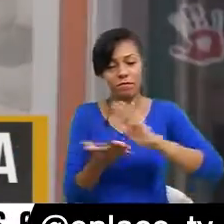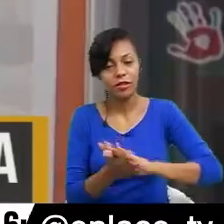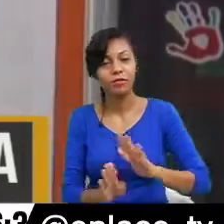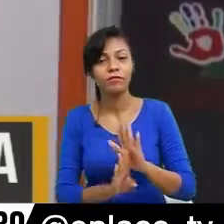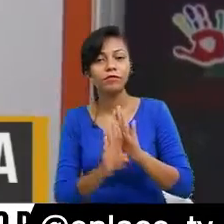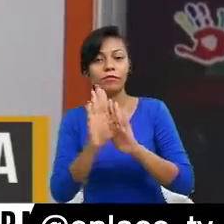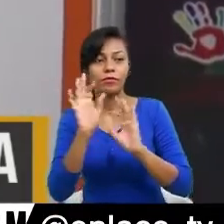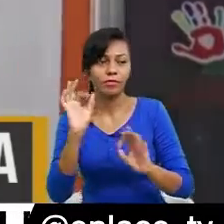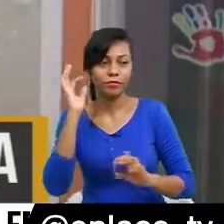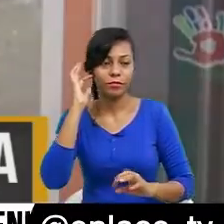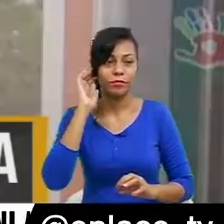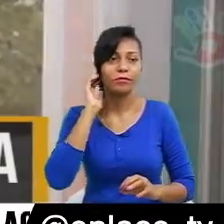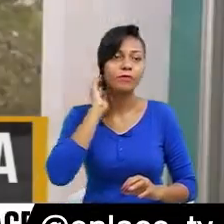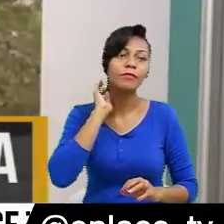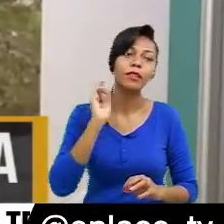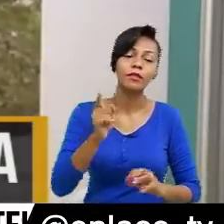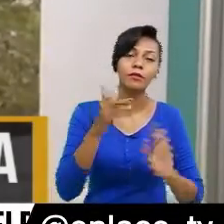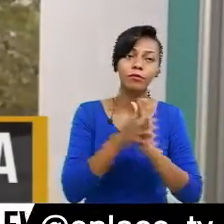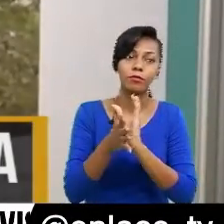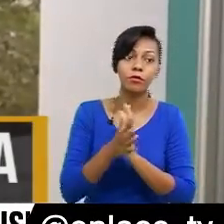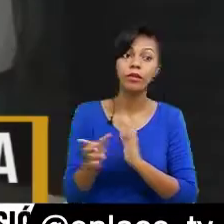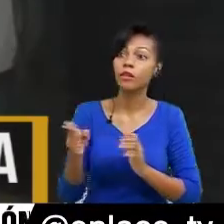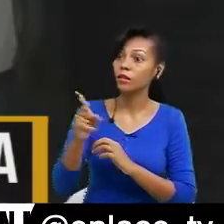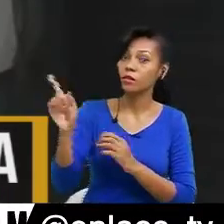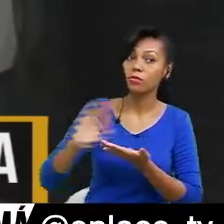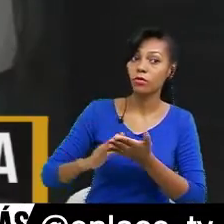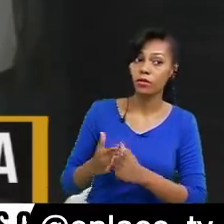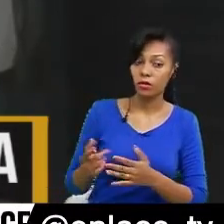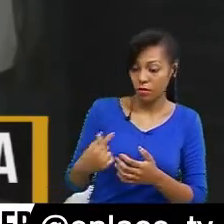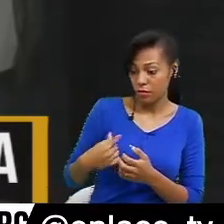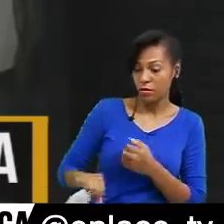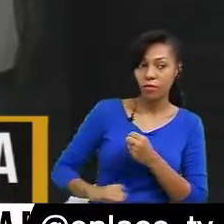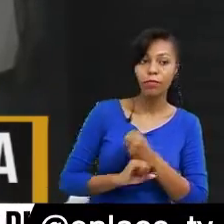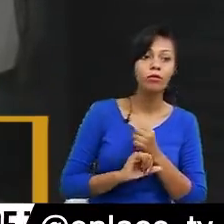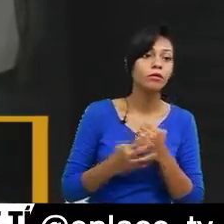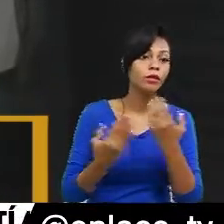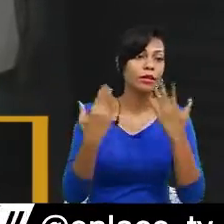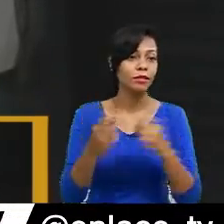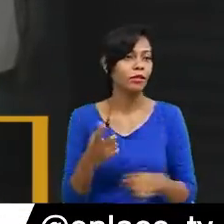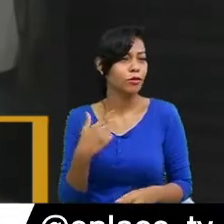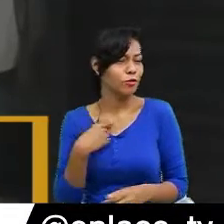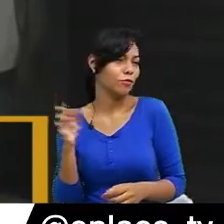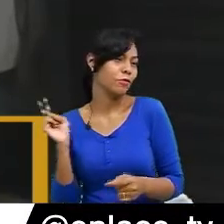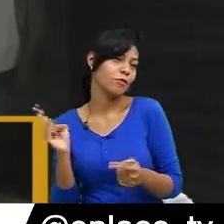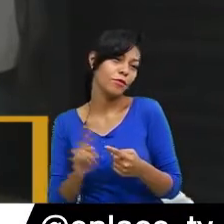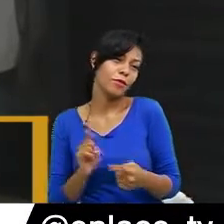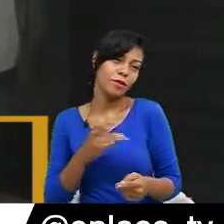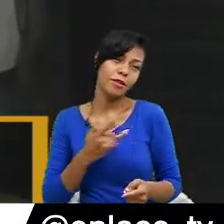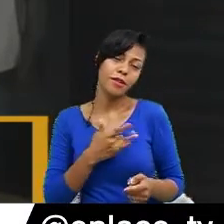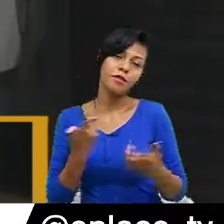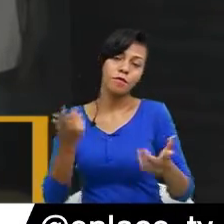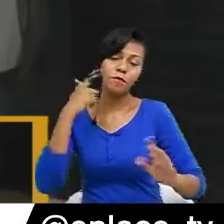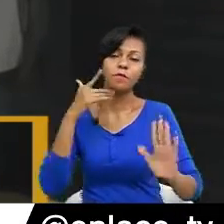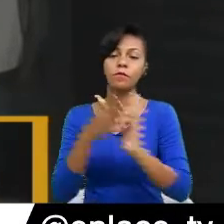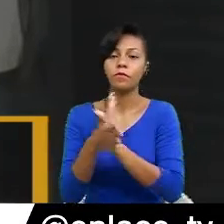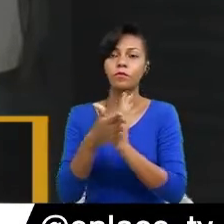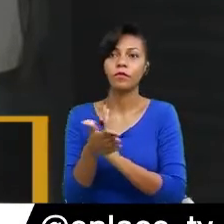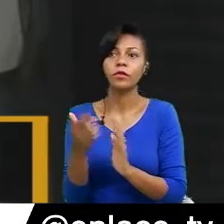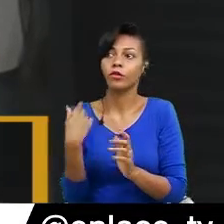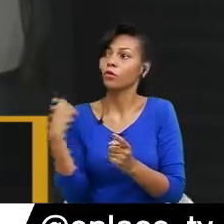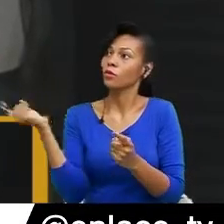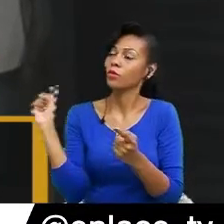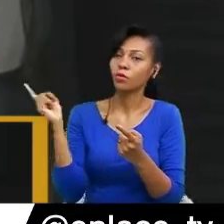sobre su experiencia y la aceptación de la sociedad a su nueva condición. La experiencia que nos queda es que a través de todo este proceso hemos podido ser mejores